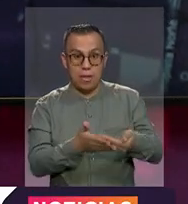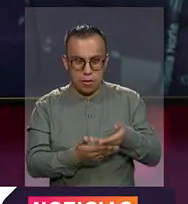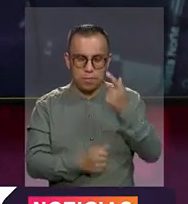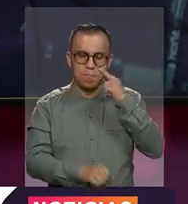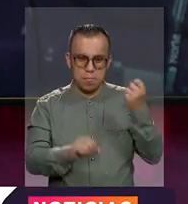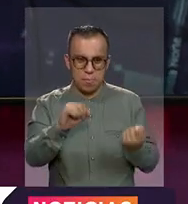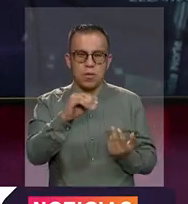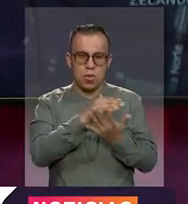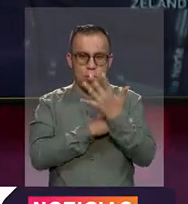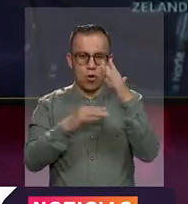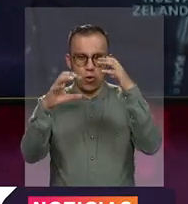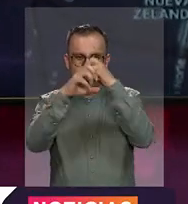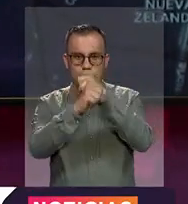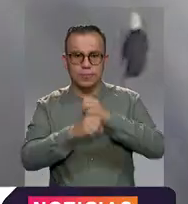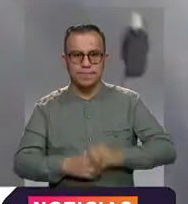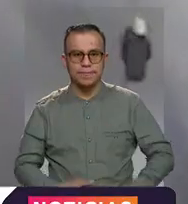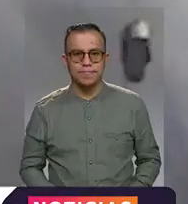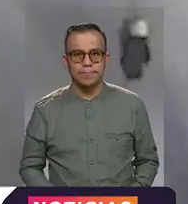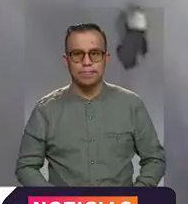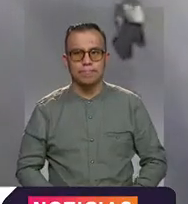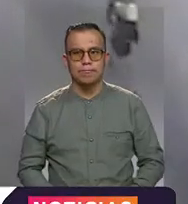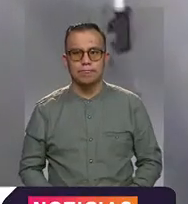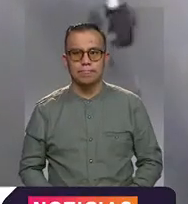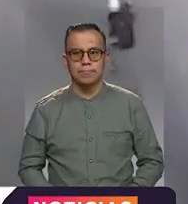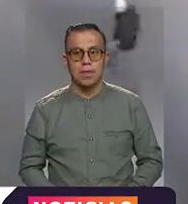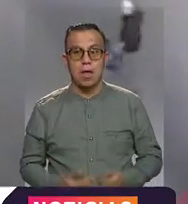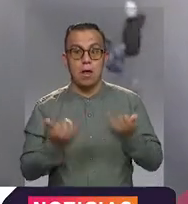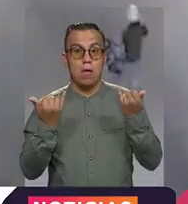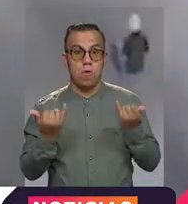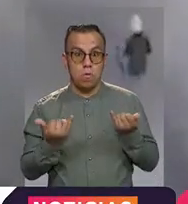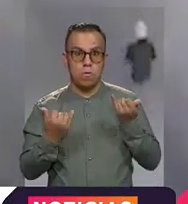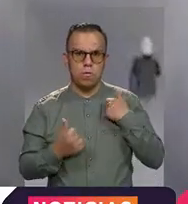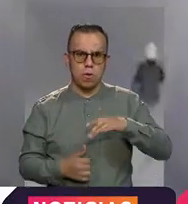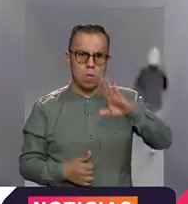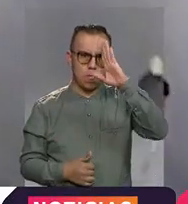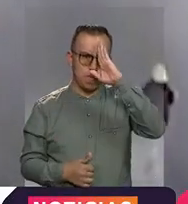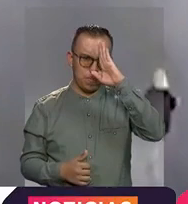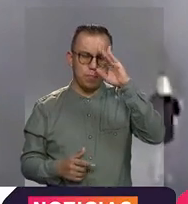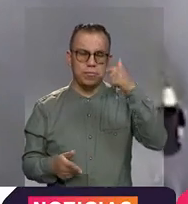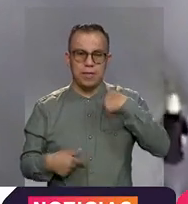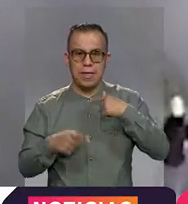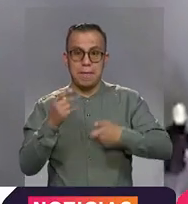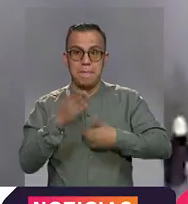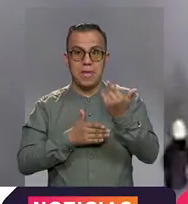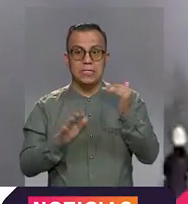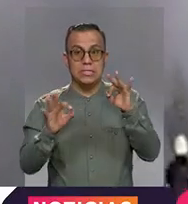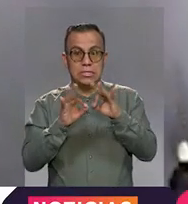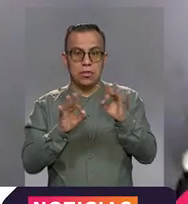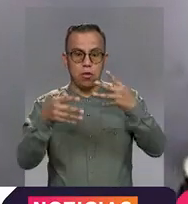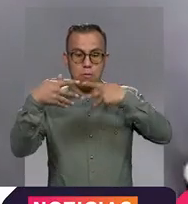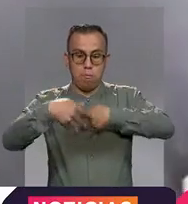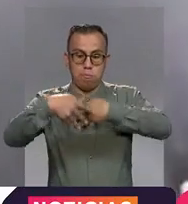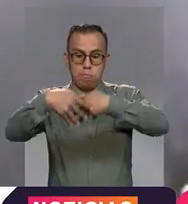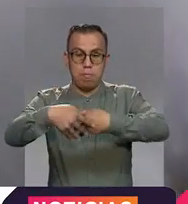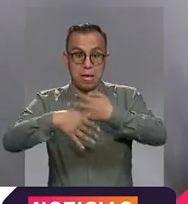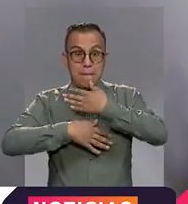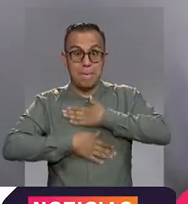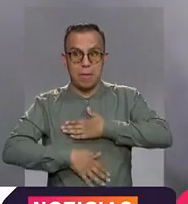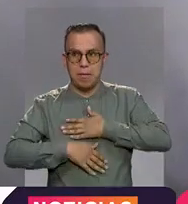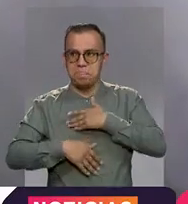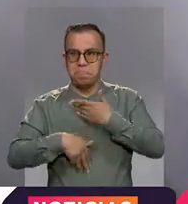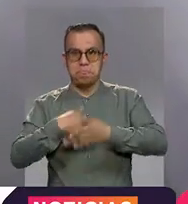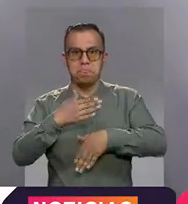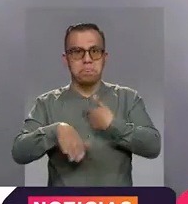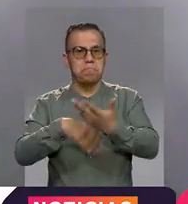altas horas de la noche. Según la Policía Metropolitana de Bogotá, lo que empezó como una protesta pacífica desembocó